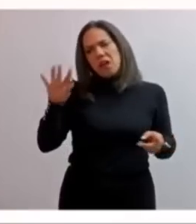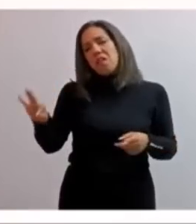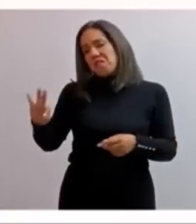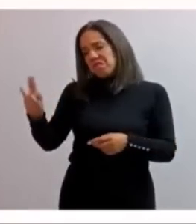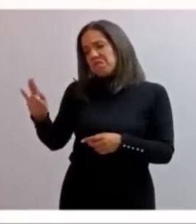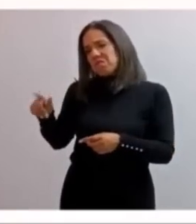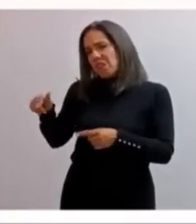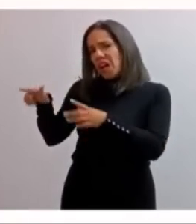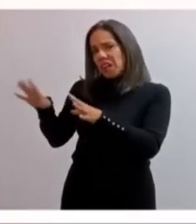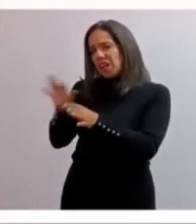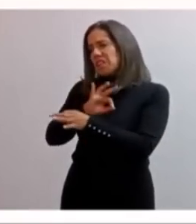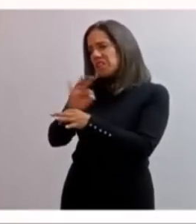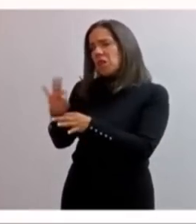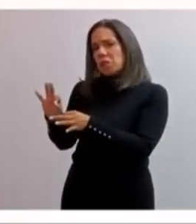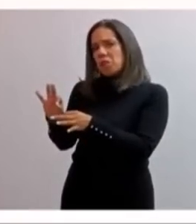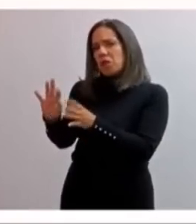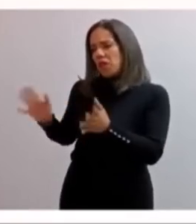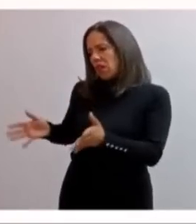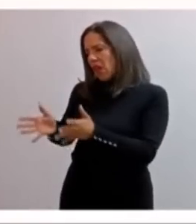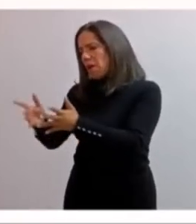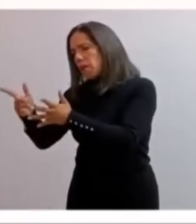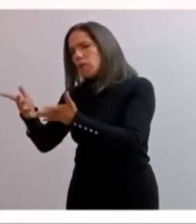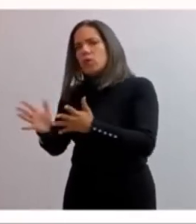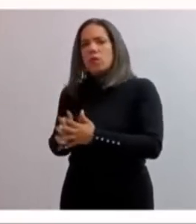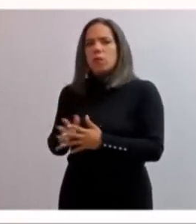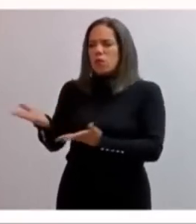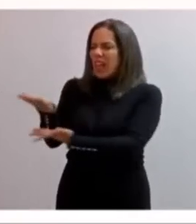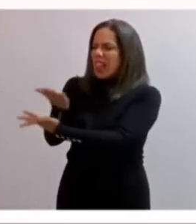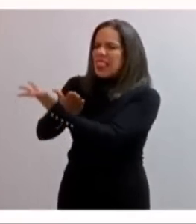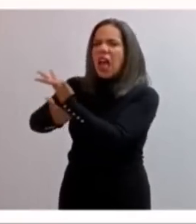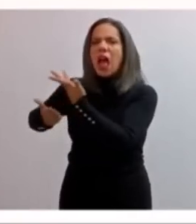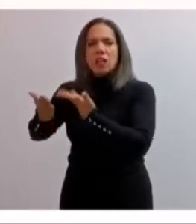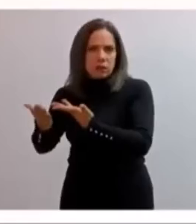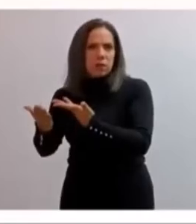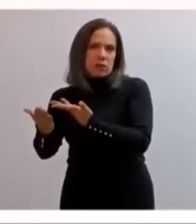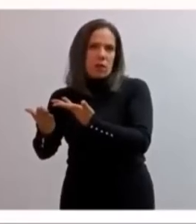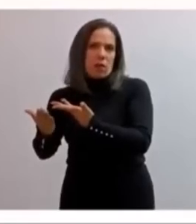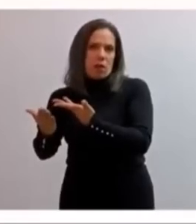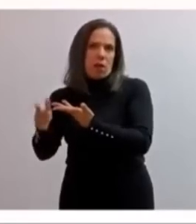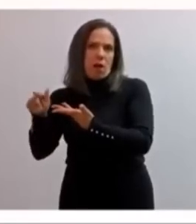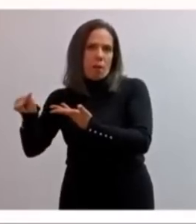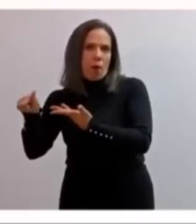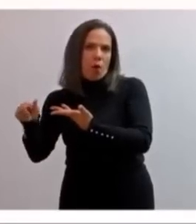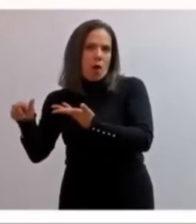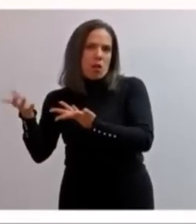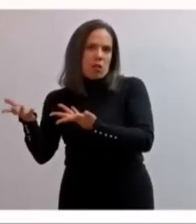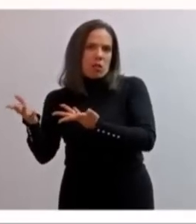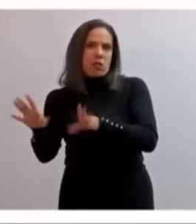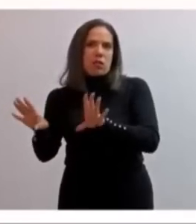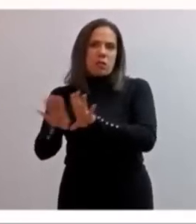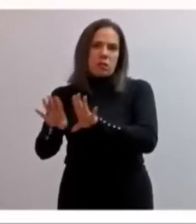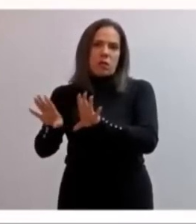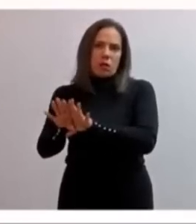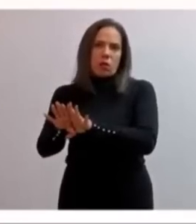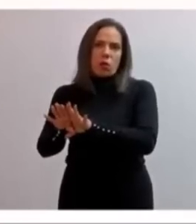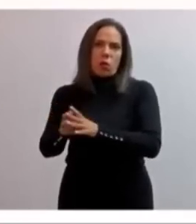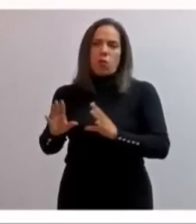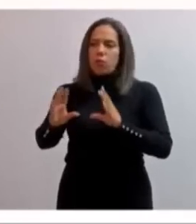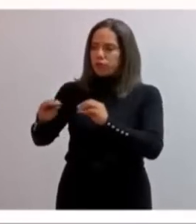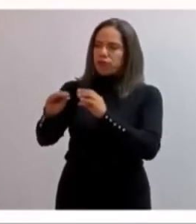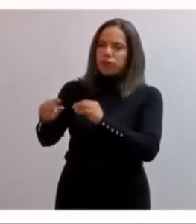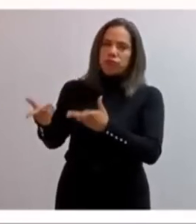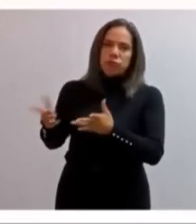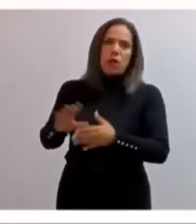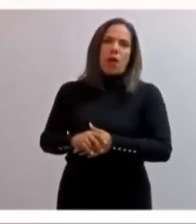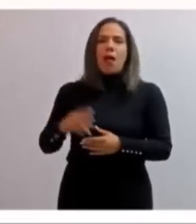escuelas secundarias y vayamos impulsando un intercambio en esta comunidad docente también, que